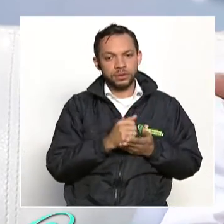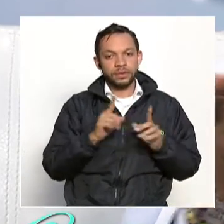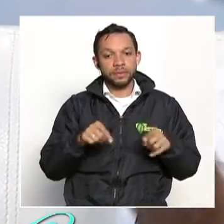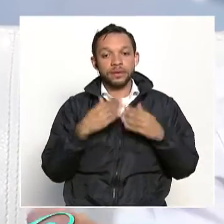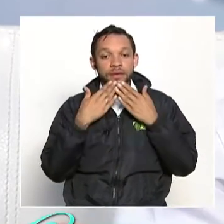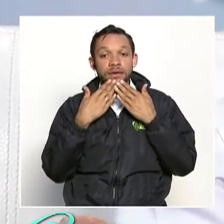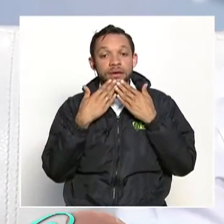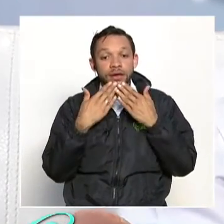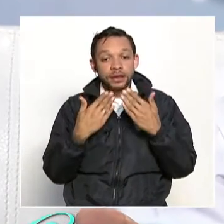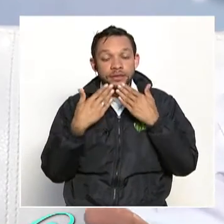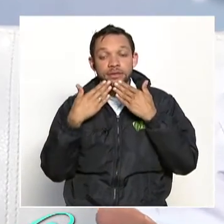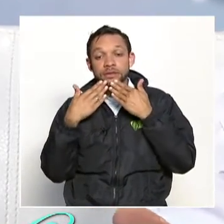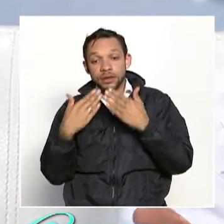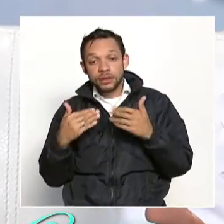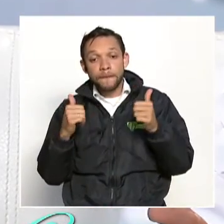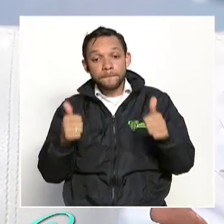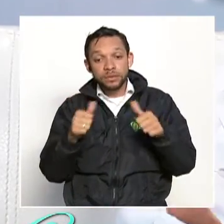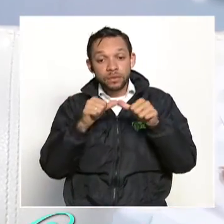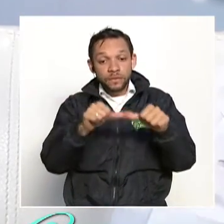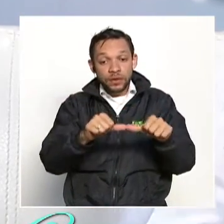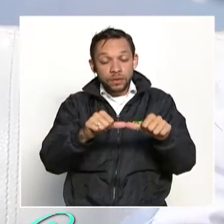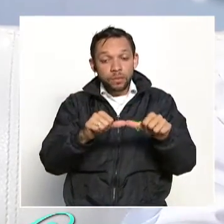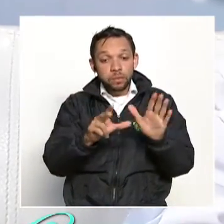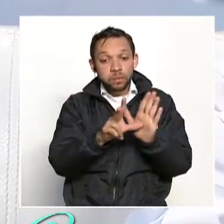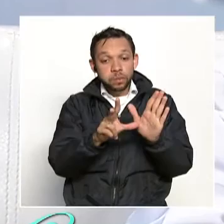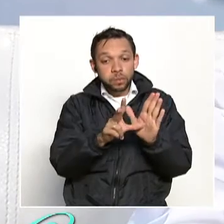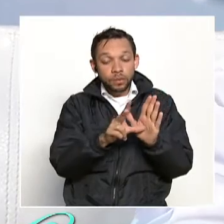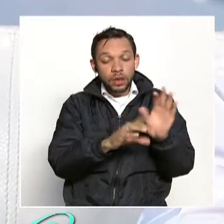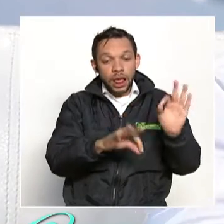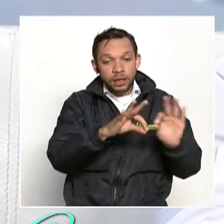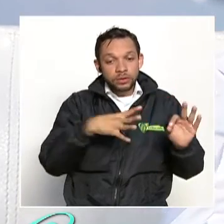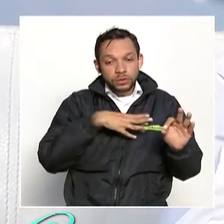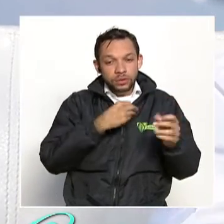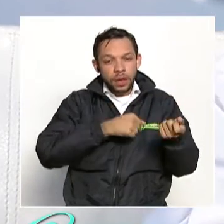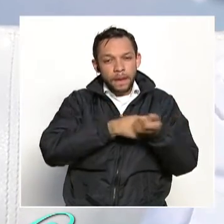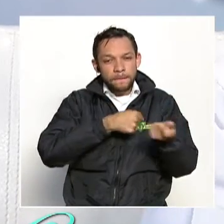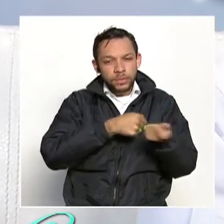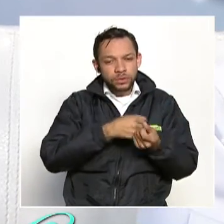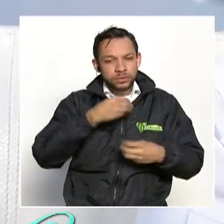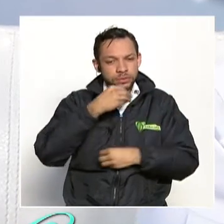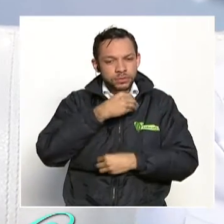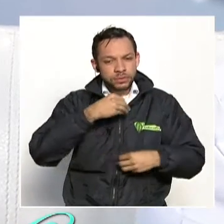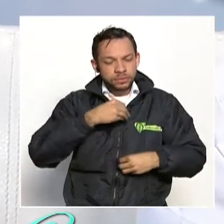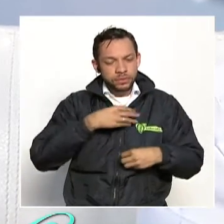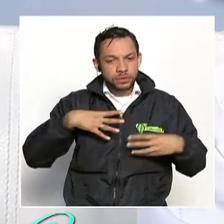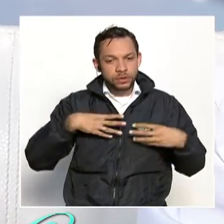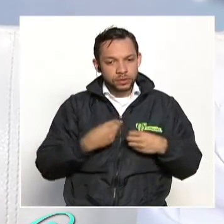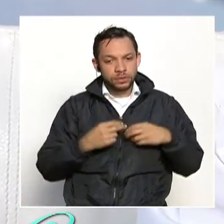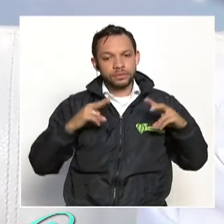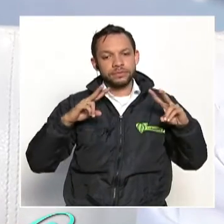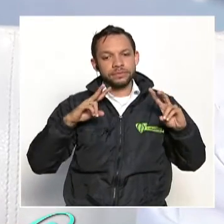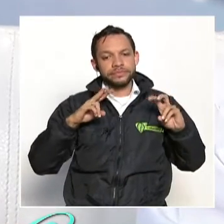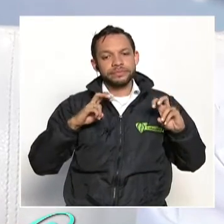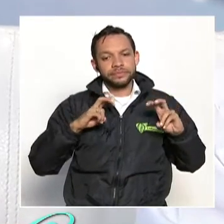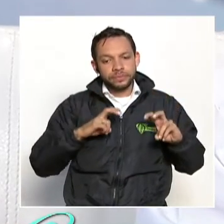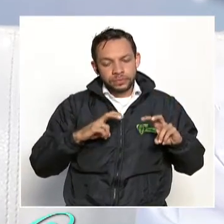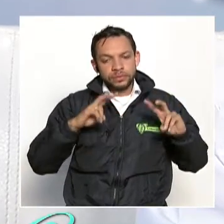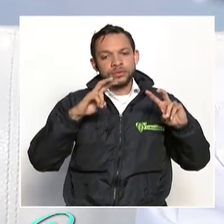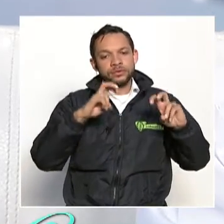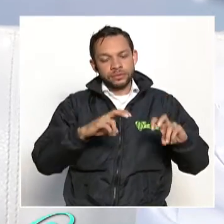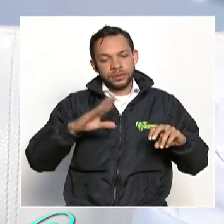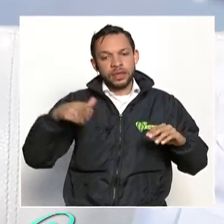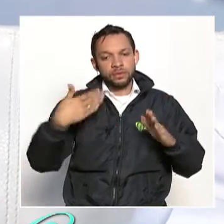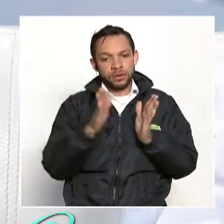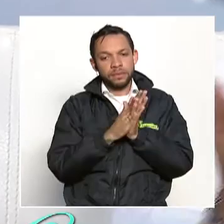a ellos y a los que han estado, porque estamos haciendo un documento, una investigación para